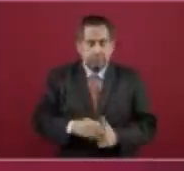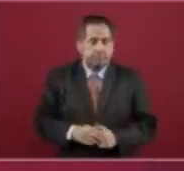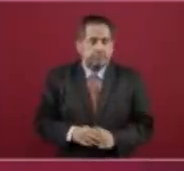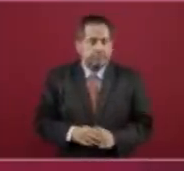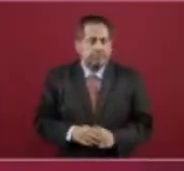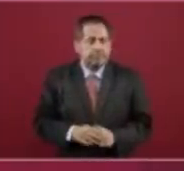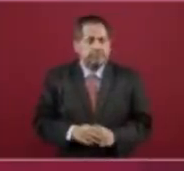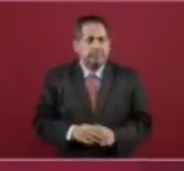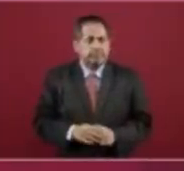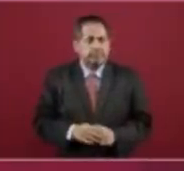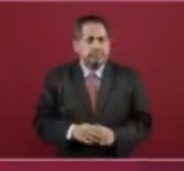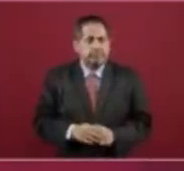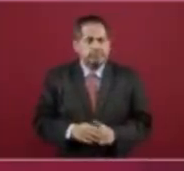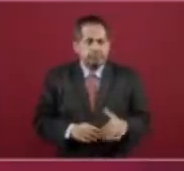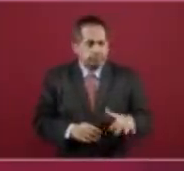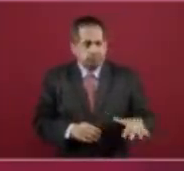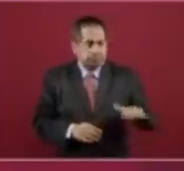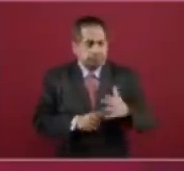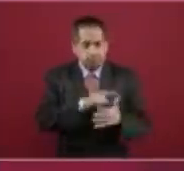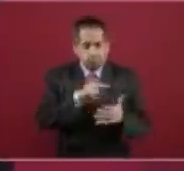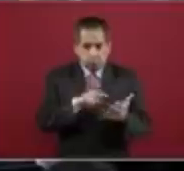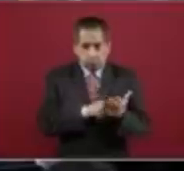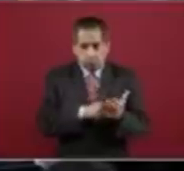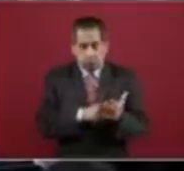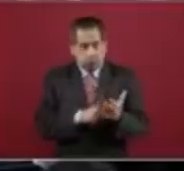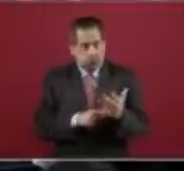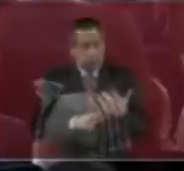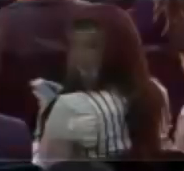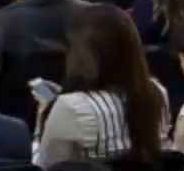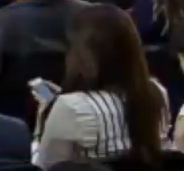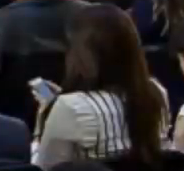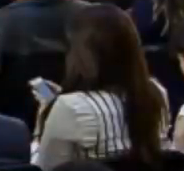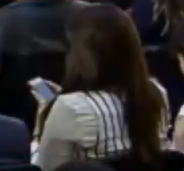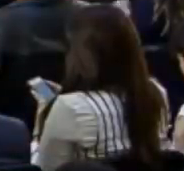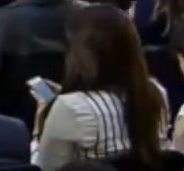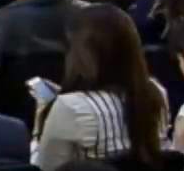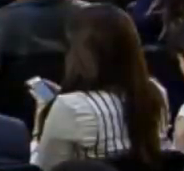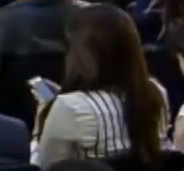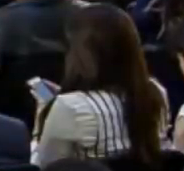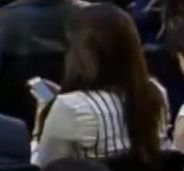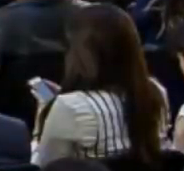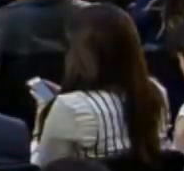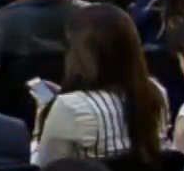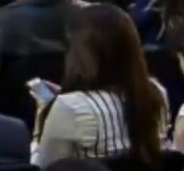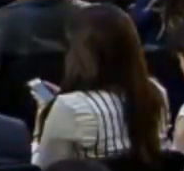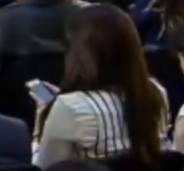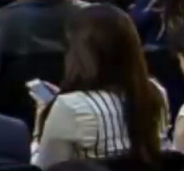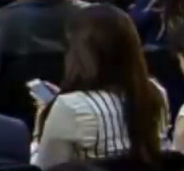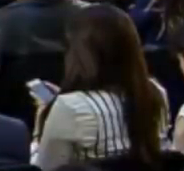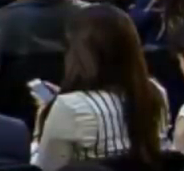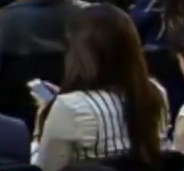Son sitios, son monumentos históricos.